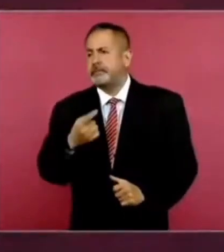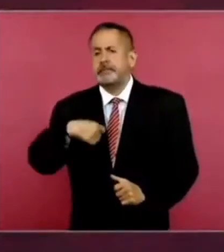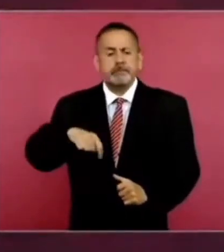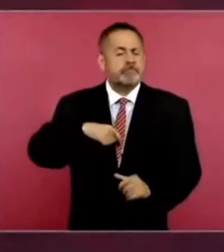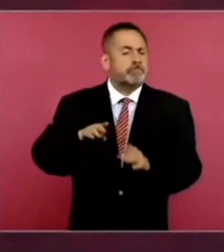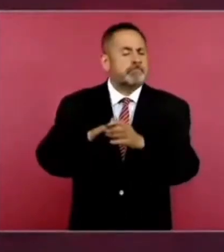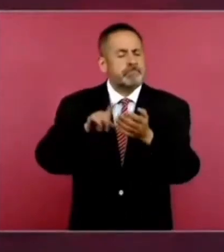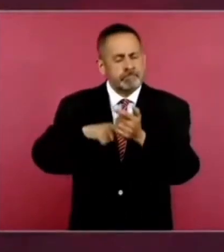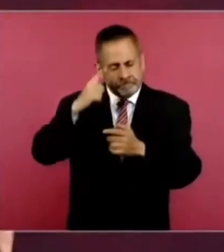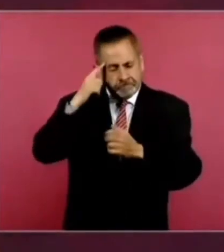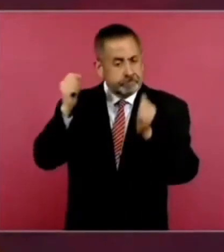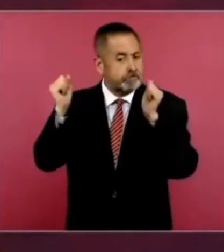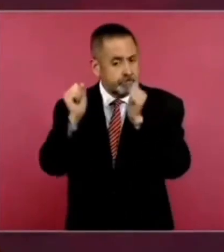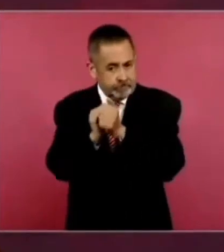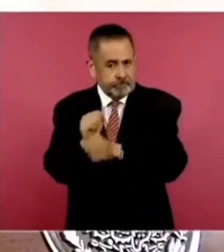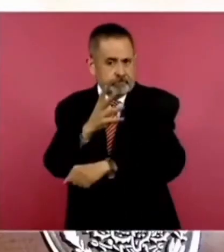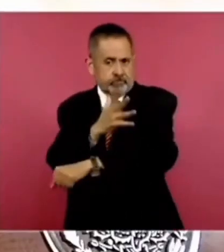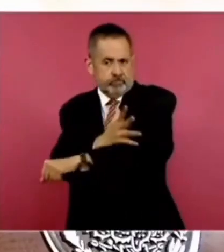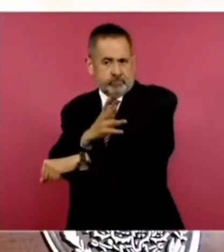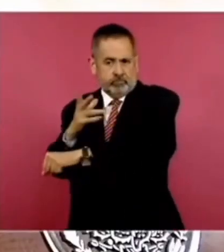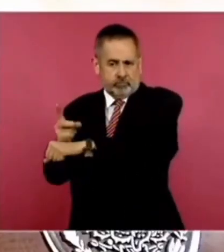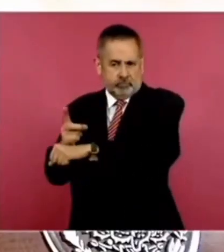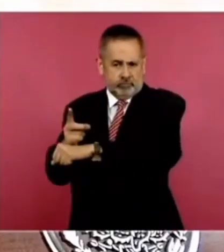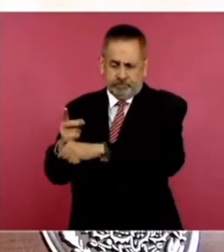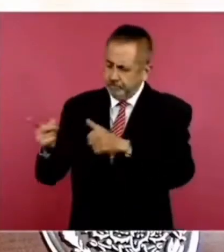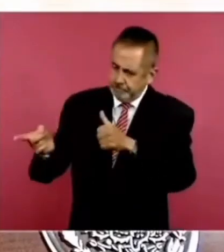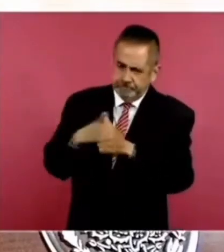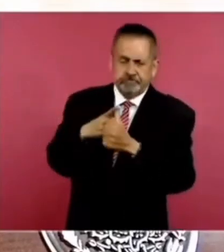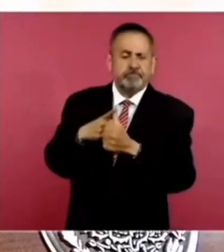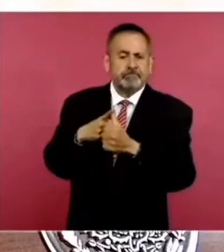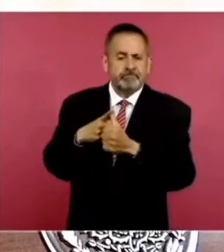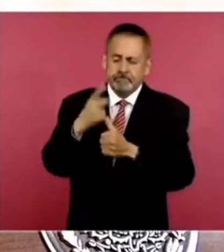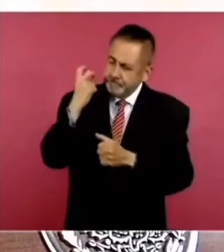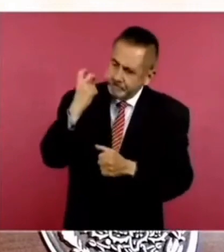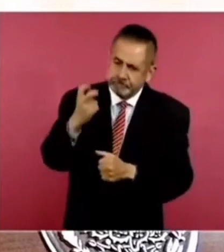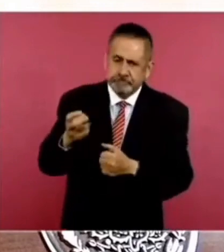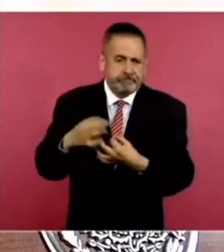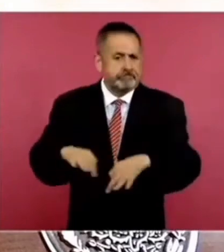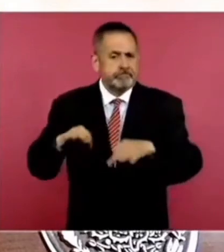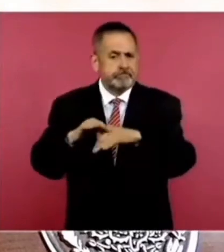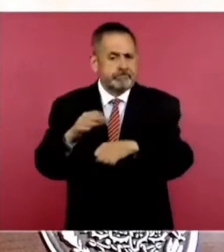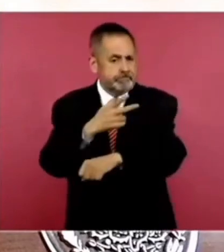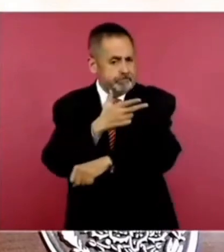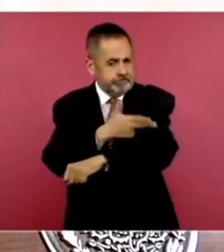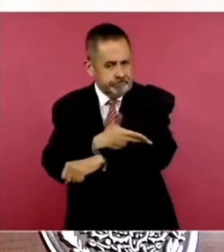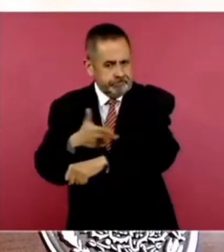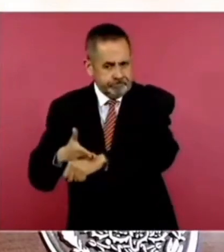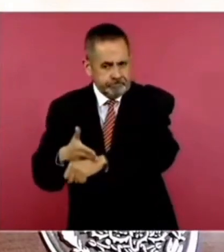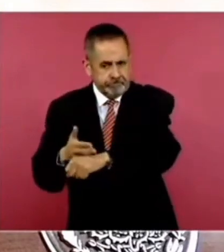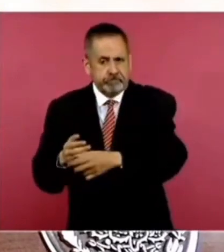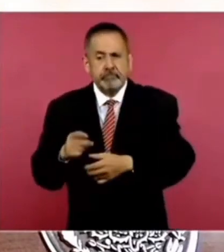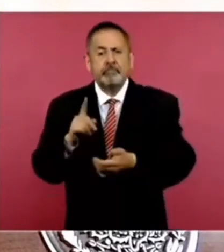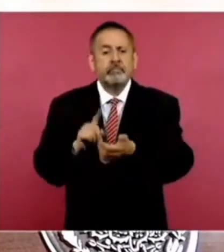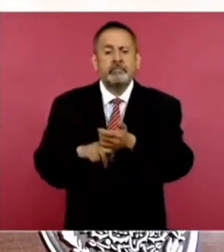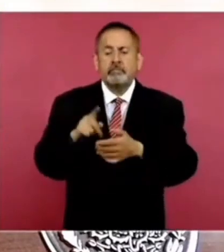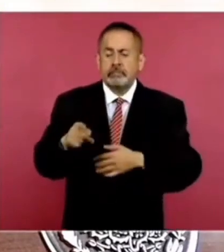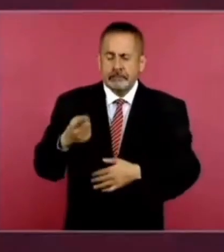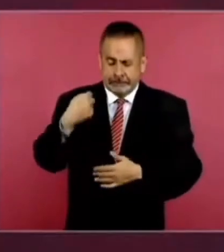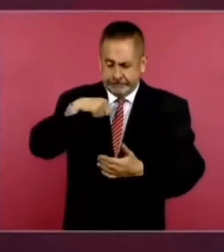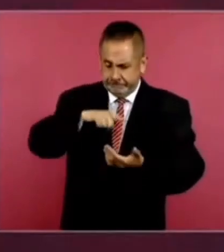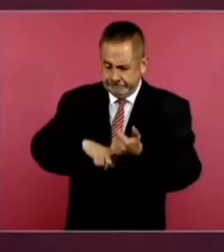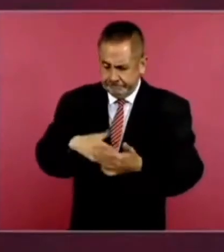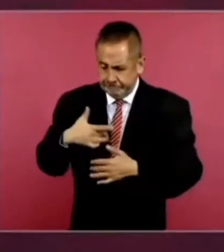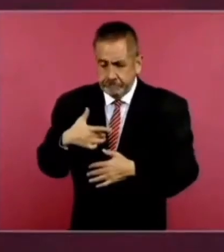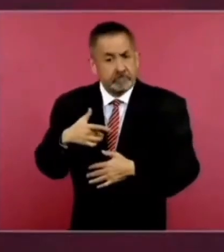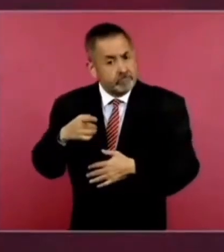basada en la honestidad. Y es, repito, una virtud